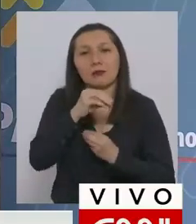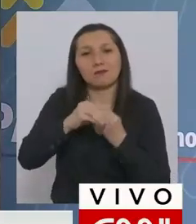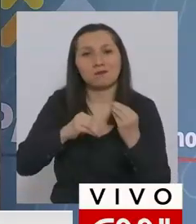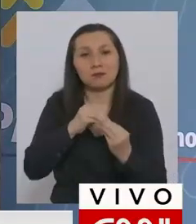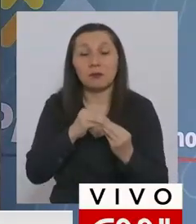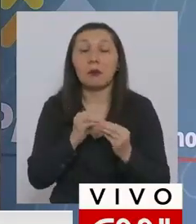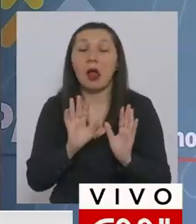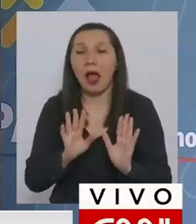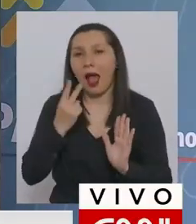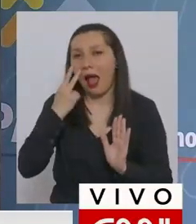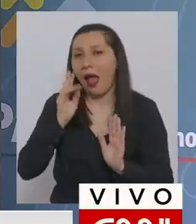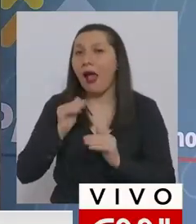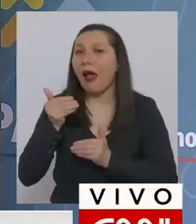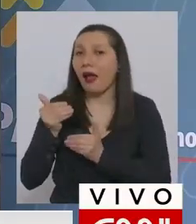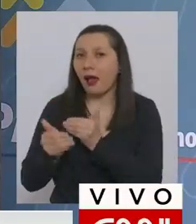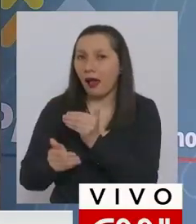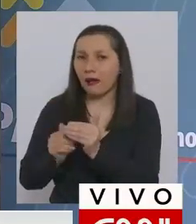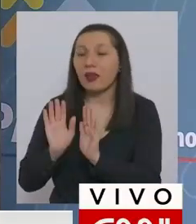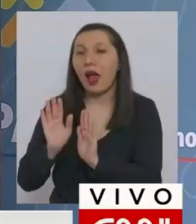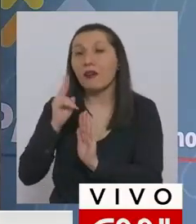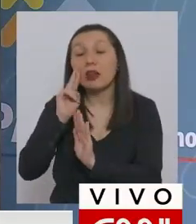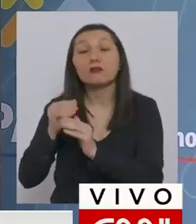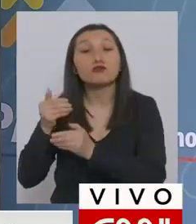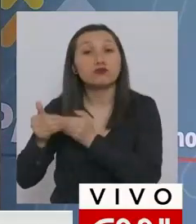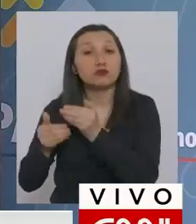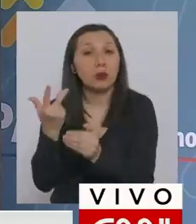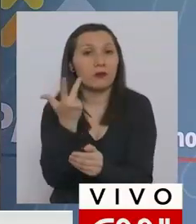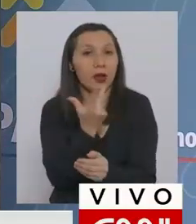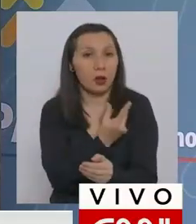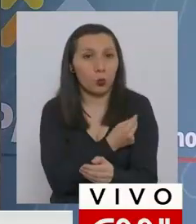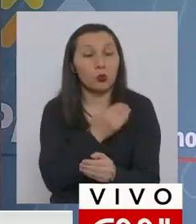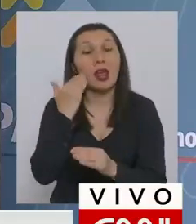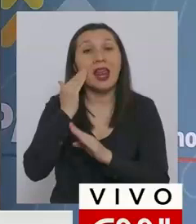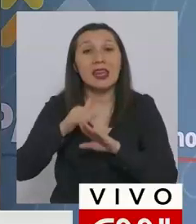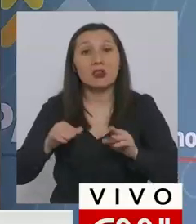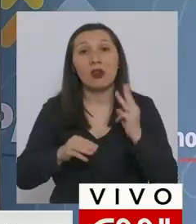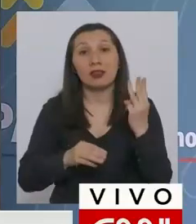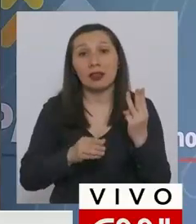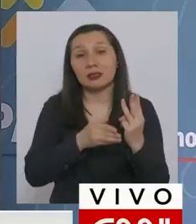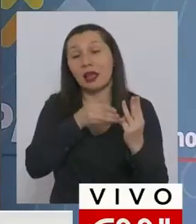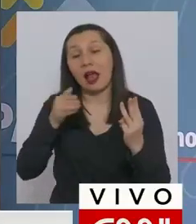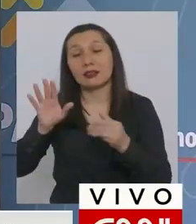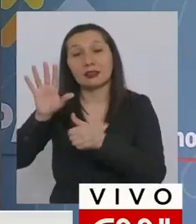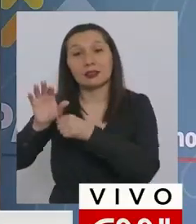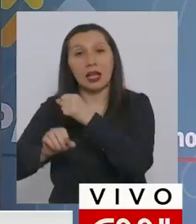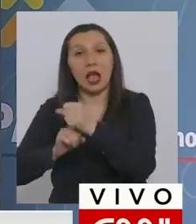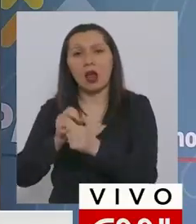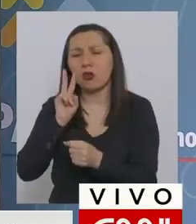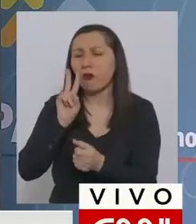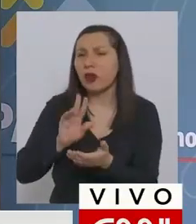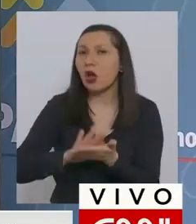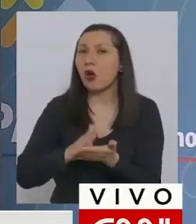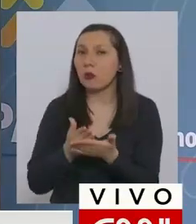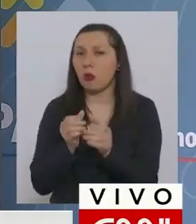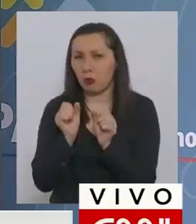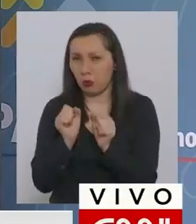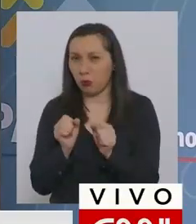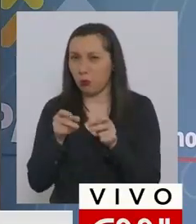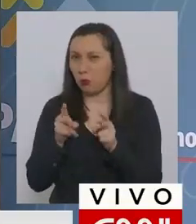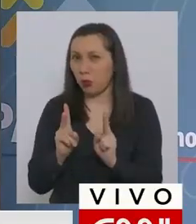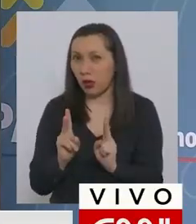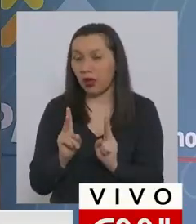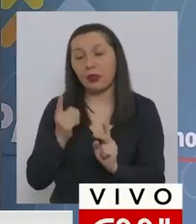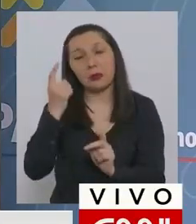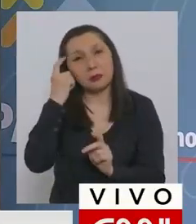edad a los 2 años, al menos considerando que tienen una estructura similar en estos menores. Muchas gracias por su pregunta. Le daré la